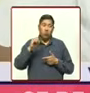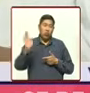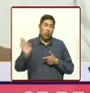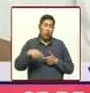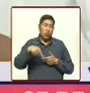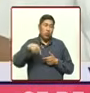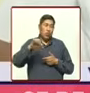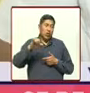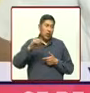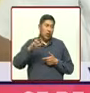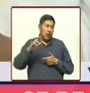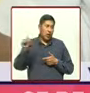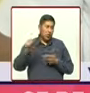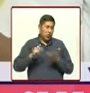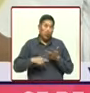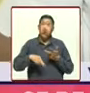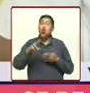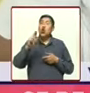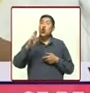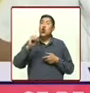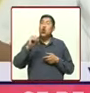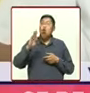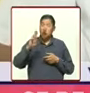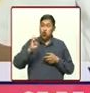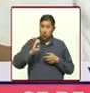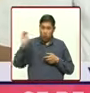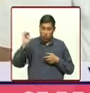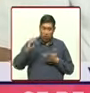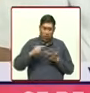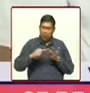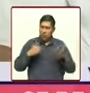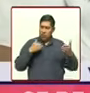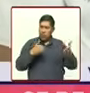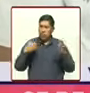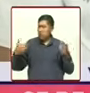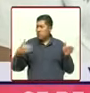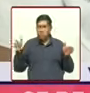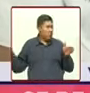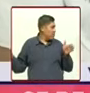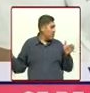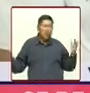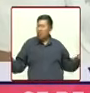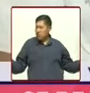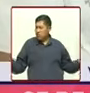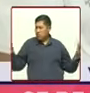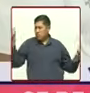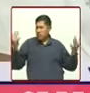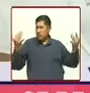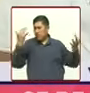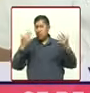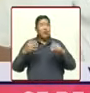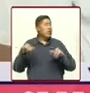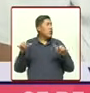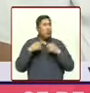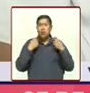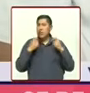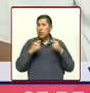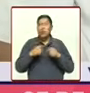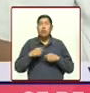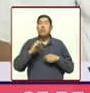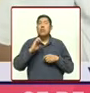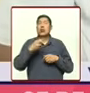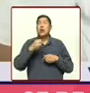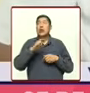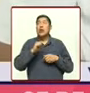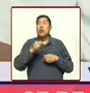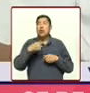porque el Carmen está con esas, tenemos esos límites. Y el lado de Charagua, bueno, Charagua está controlando al igual que nosotros, ¿no? ¿Ustedes